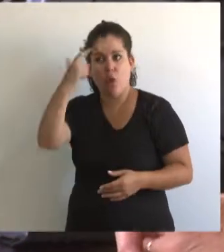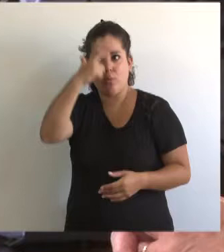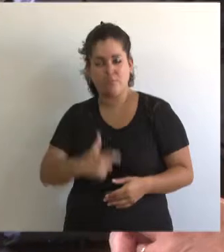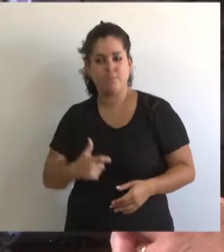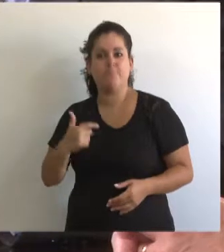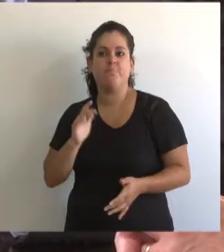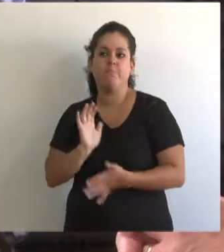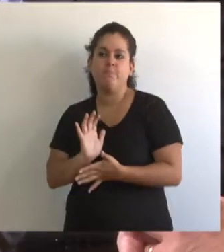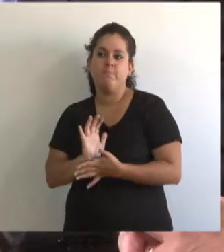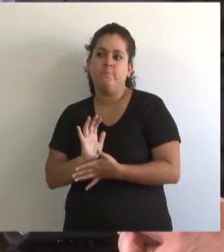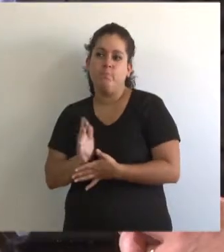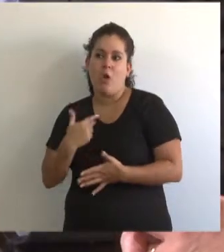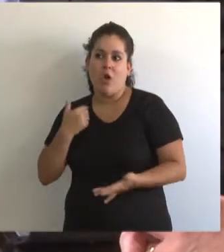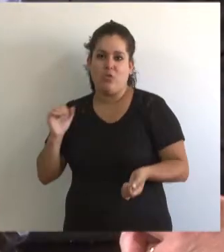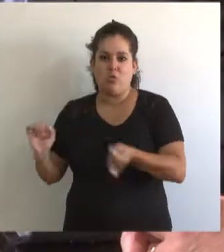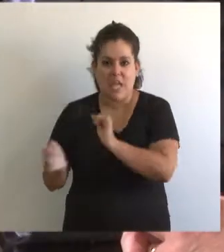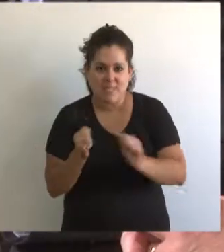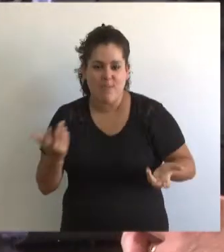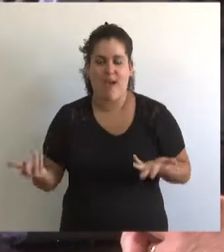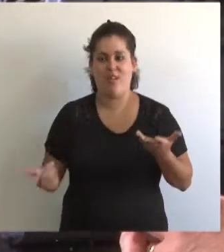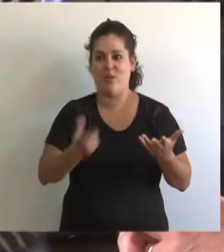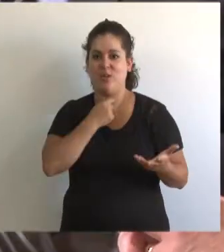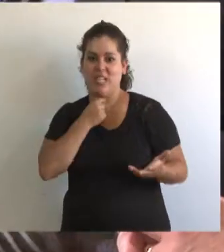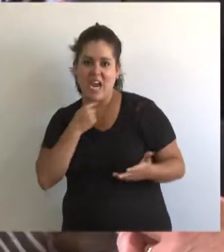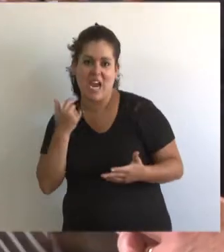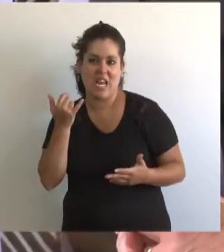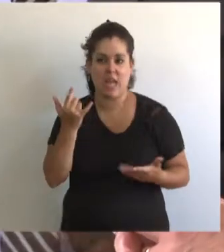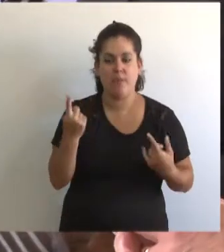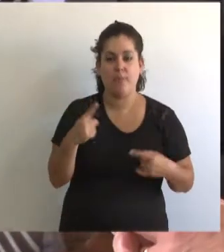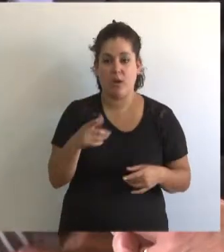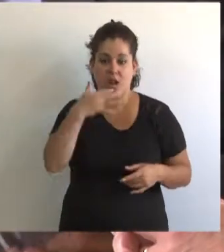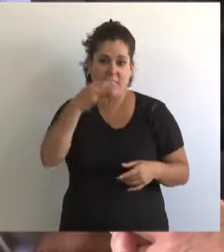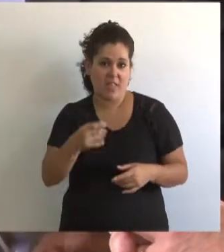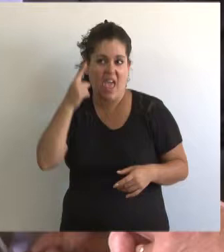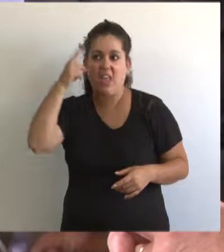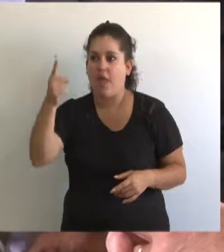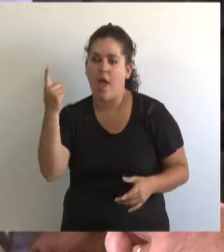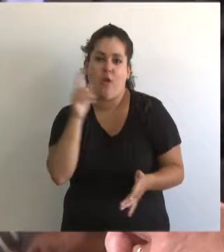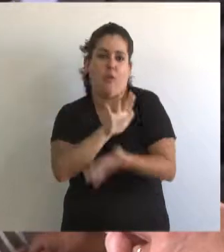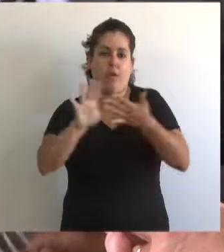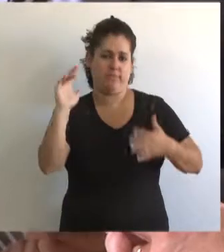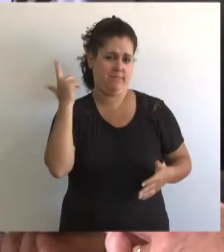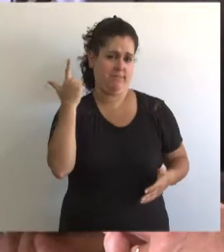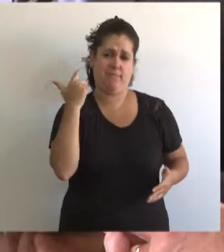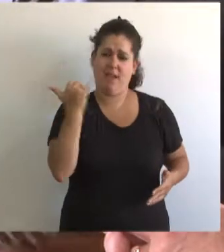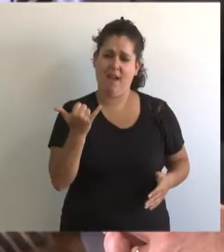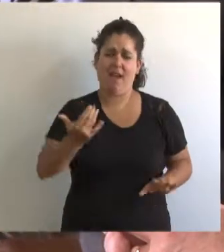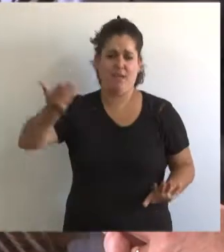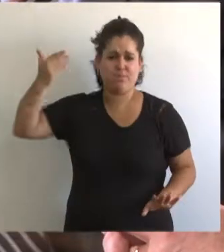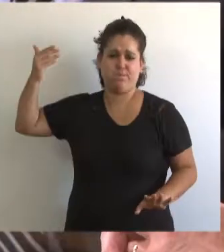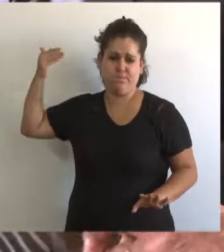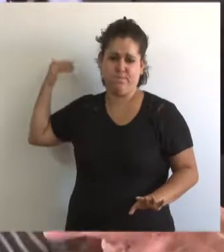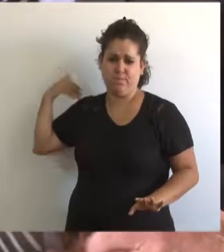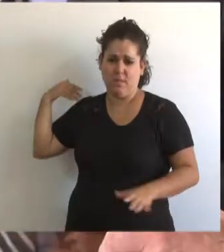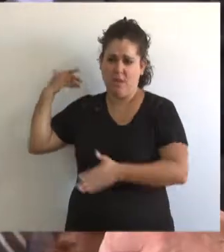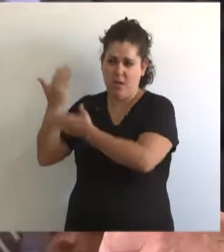está, digamos, entusiasmado y de verdad que tampoco es una idea inédita, ¿no? Tiene